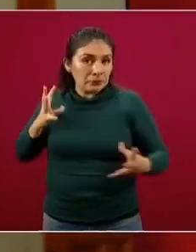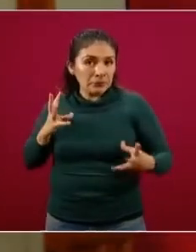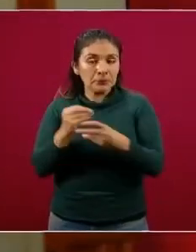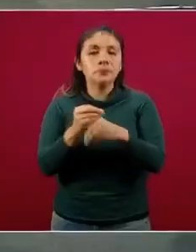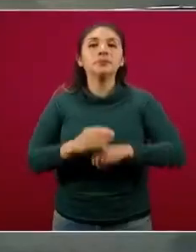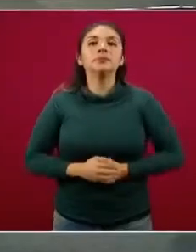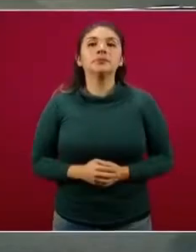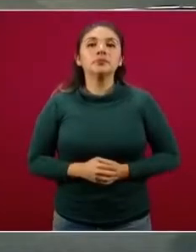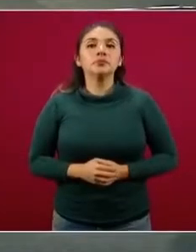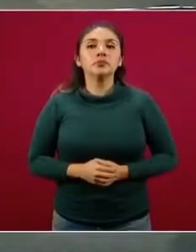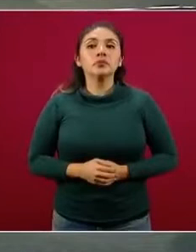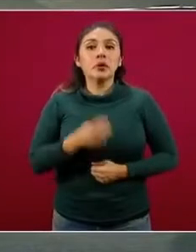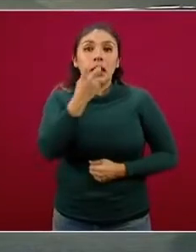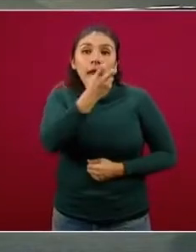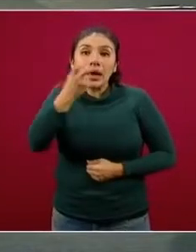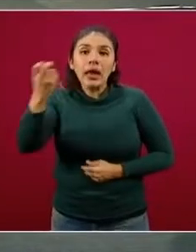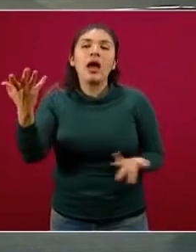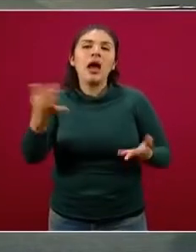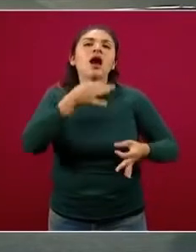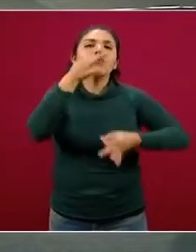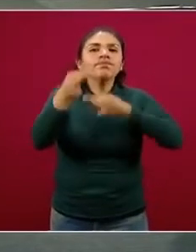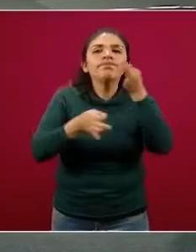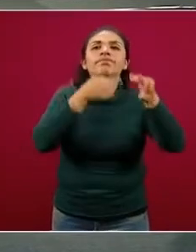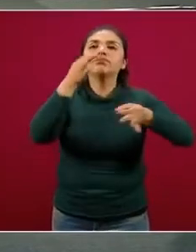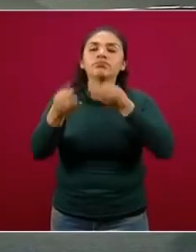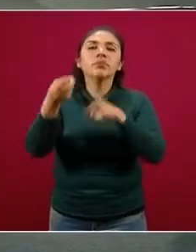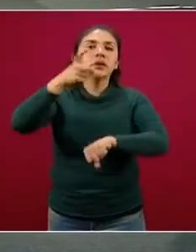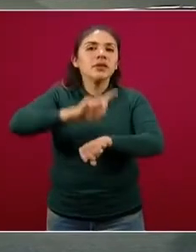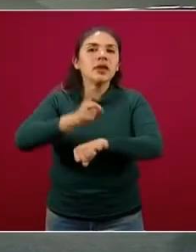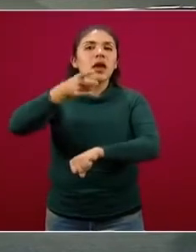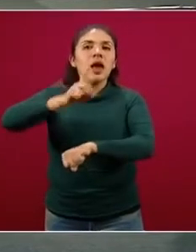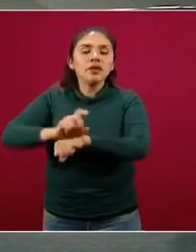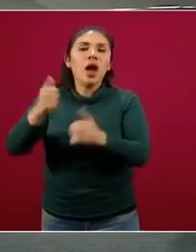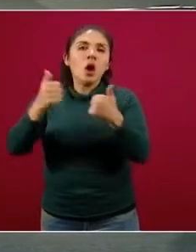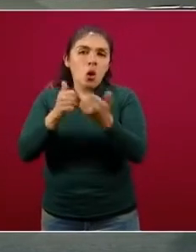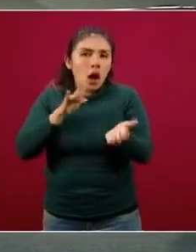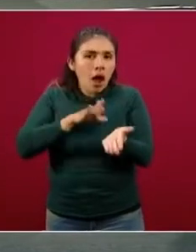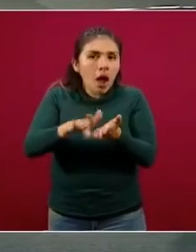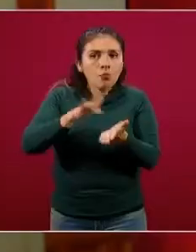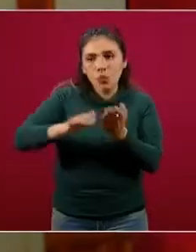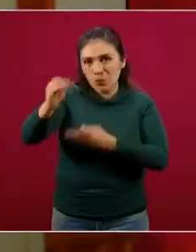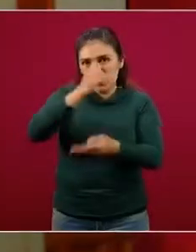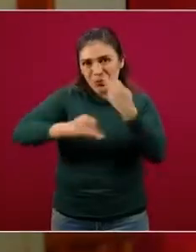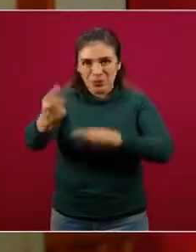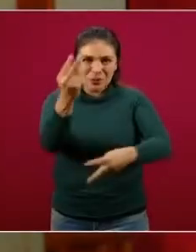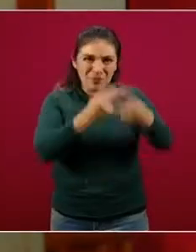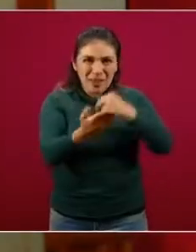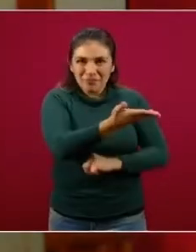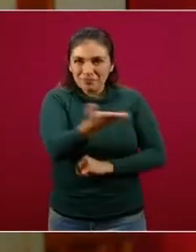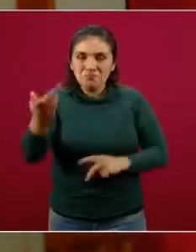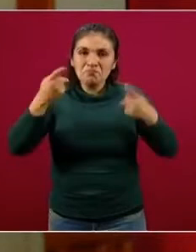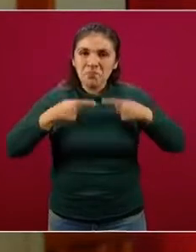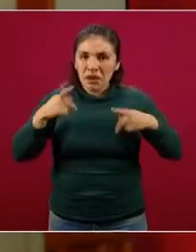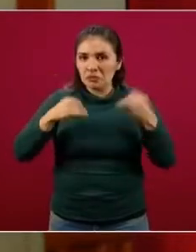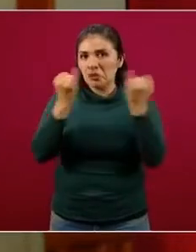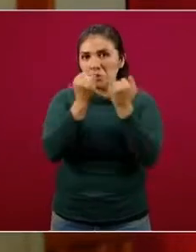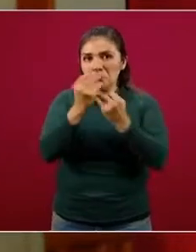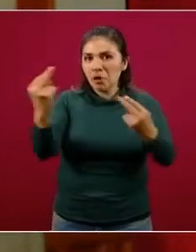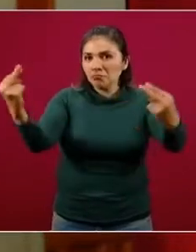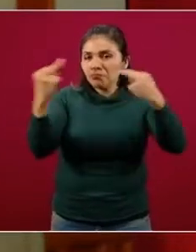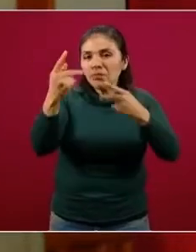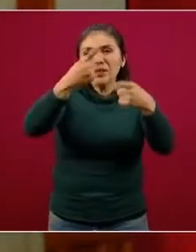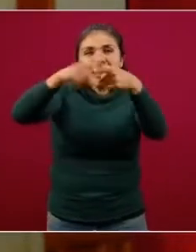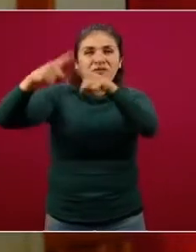y a través de las cuales, pues bueno, se está informando a través del apoyo y la contribución de todos ustedes a toda la población que a través